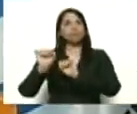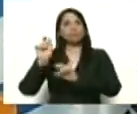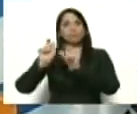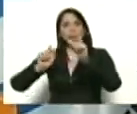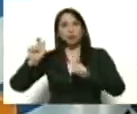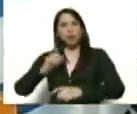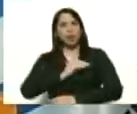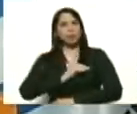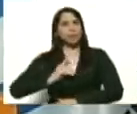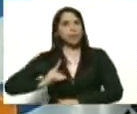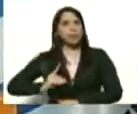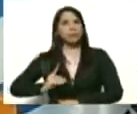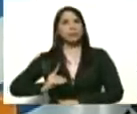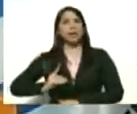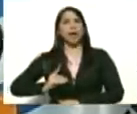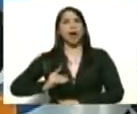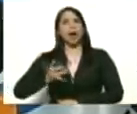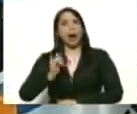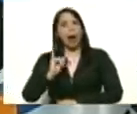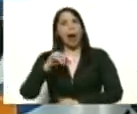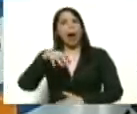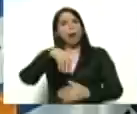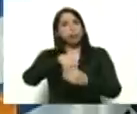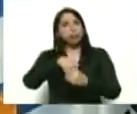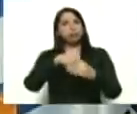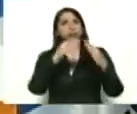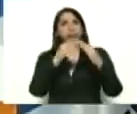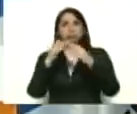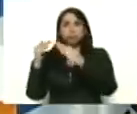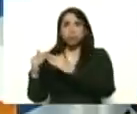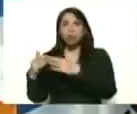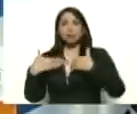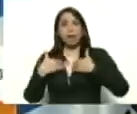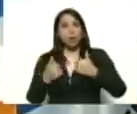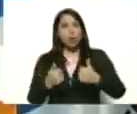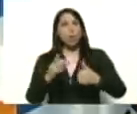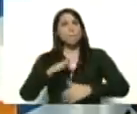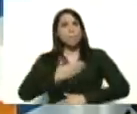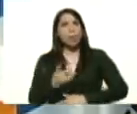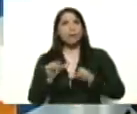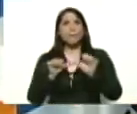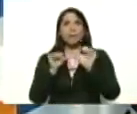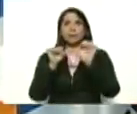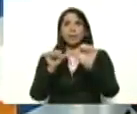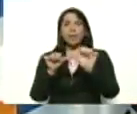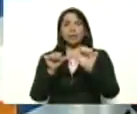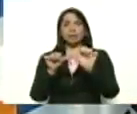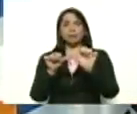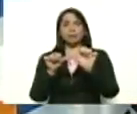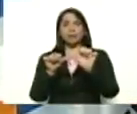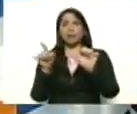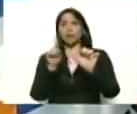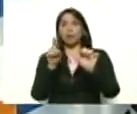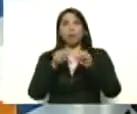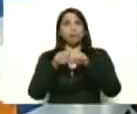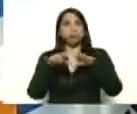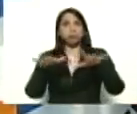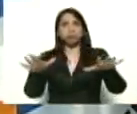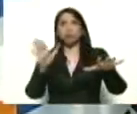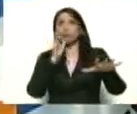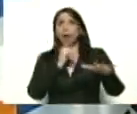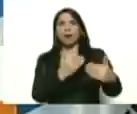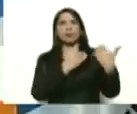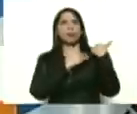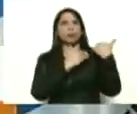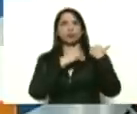desea, obviamente, estar en su casa, en salud y pueda mantenerse así, no sea contagiada por irresponsables como estos que,